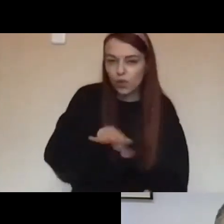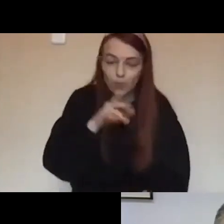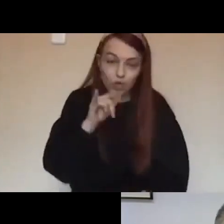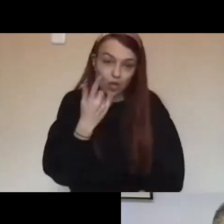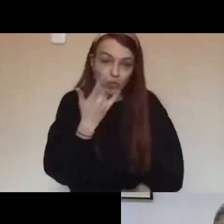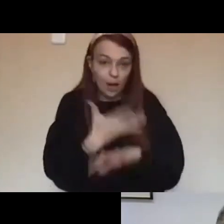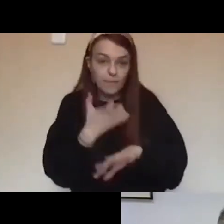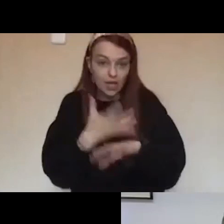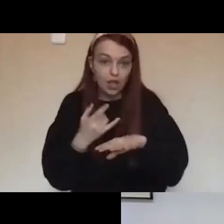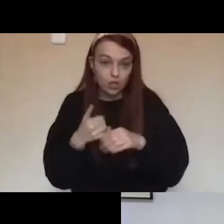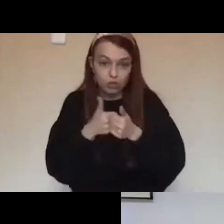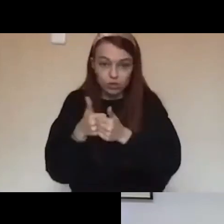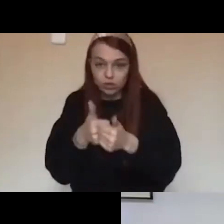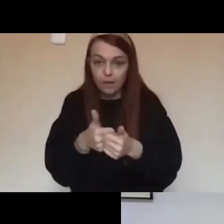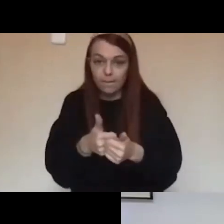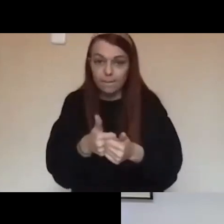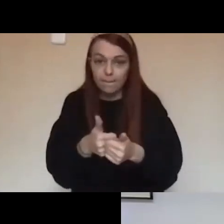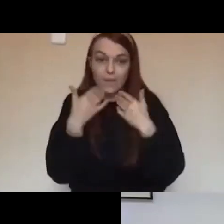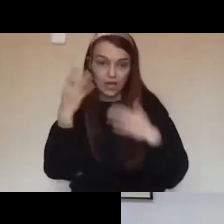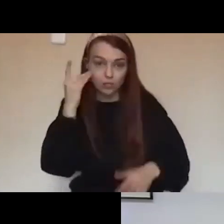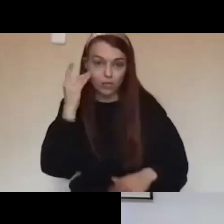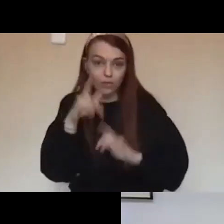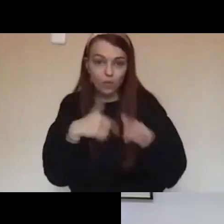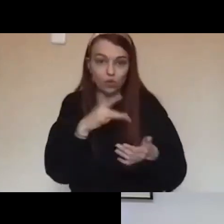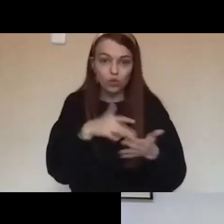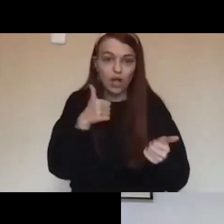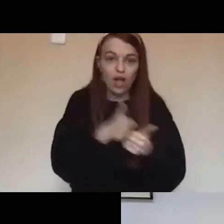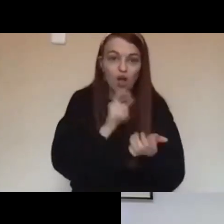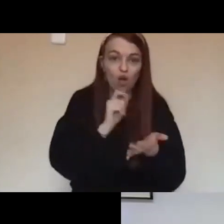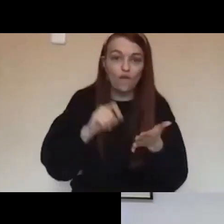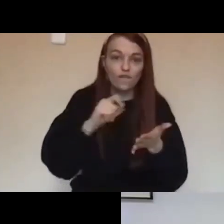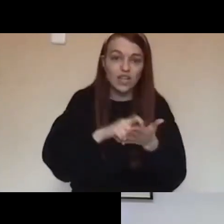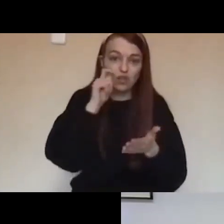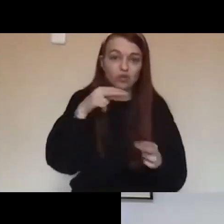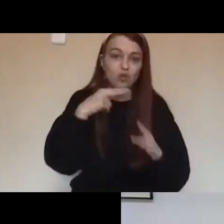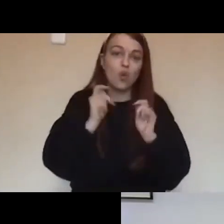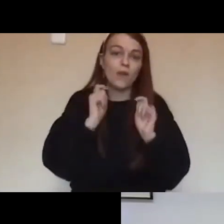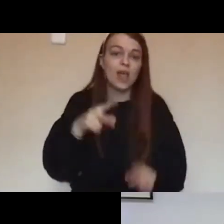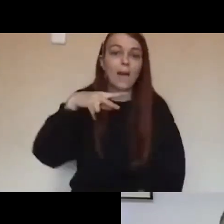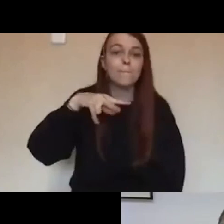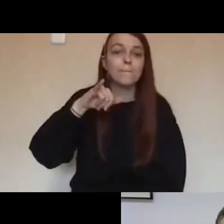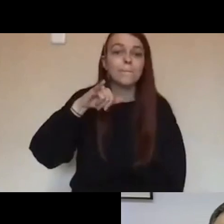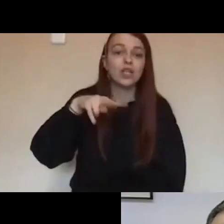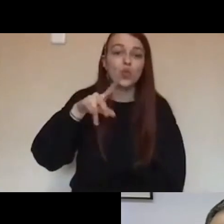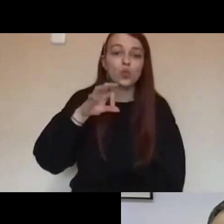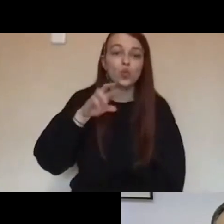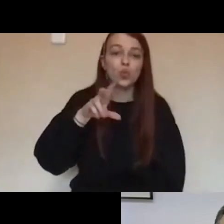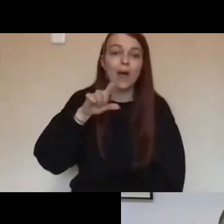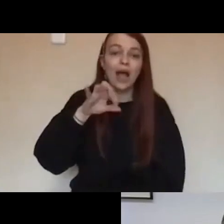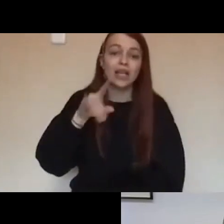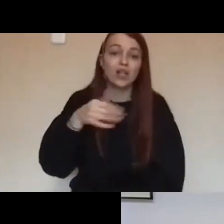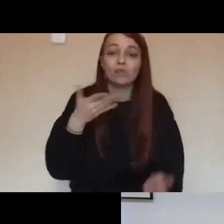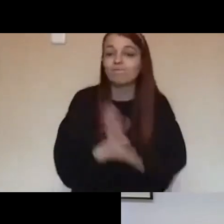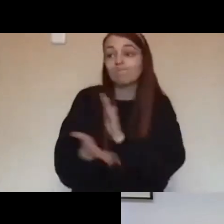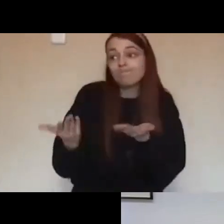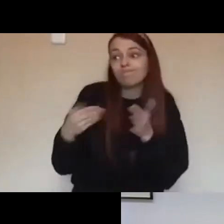que lo está siguiendo por su móvil, pero luego llega a la oficina de turismo, le llaman minusválido y no puede entrar porque no hay una rampa, ¿no? Entonces, al